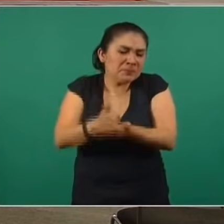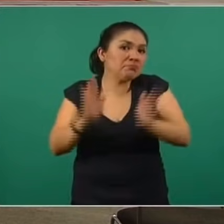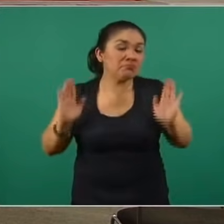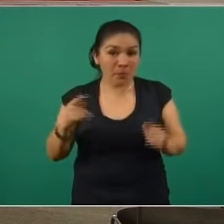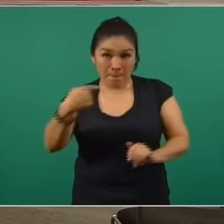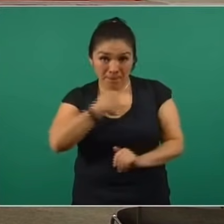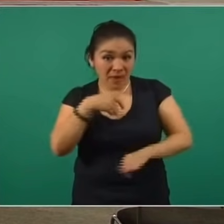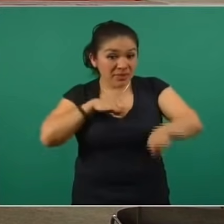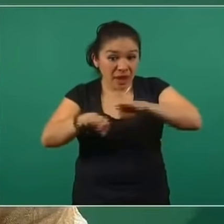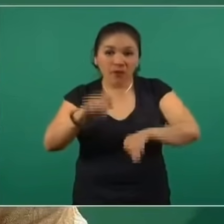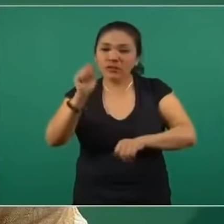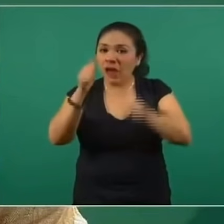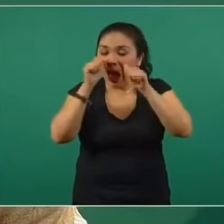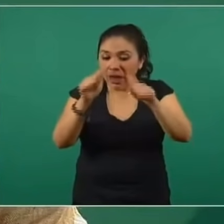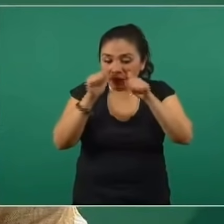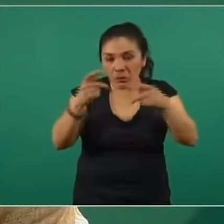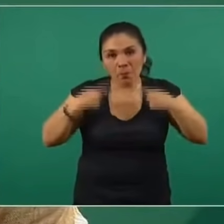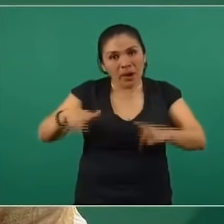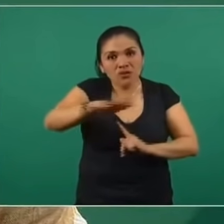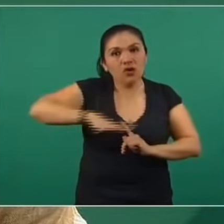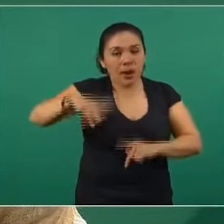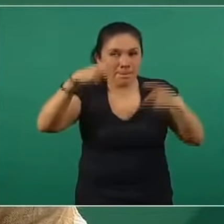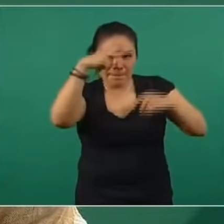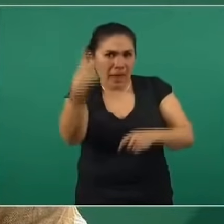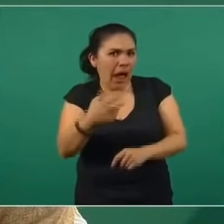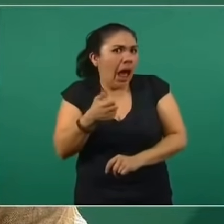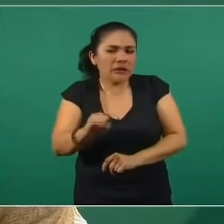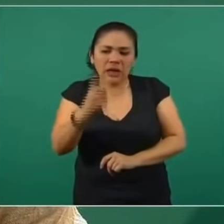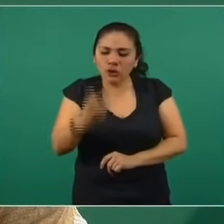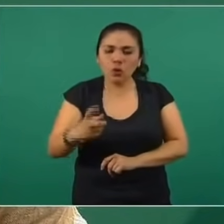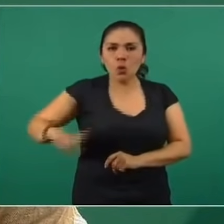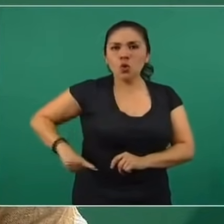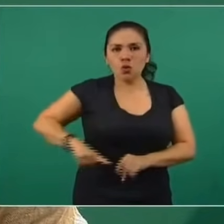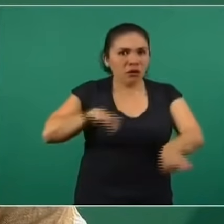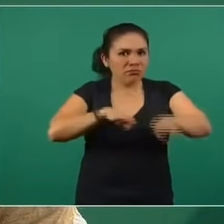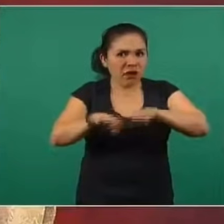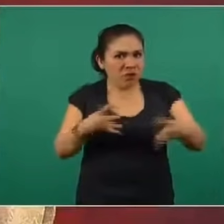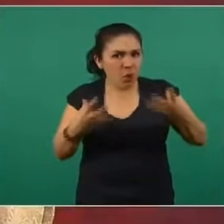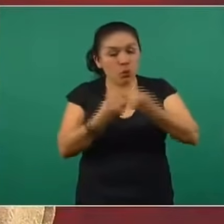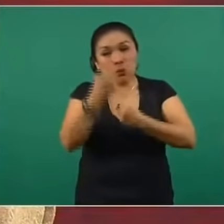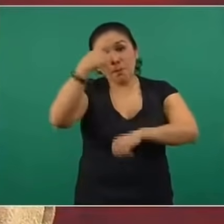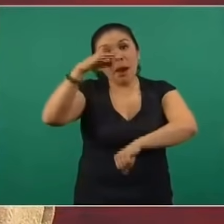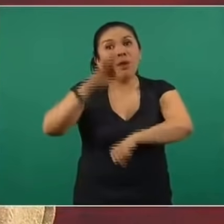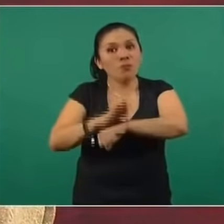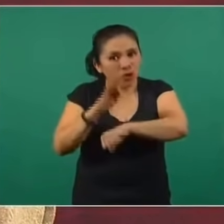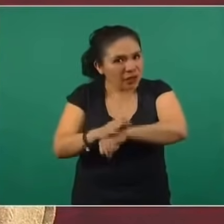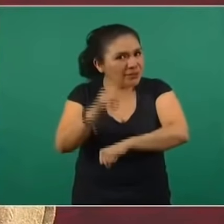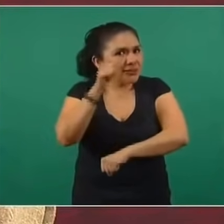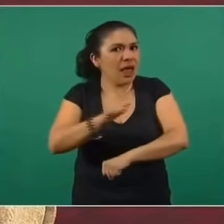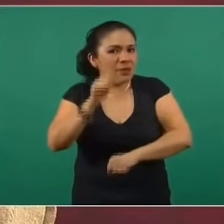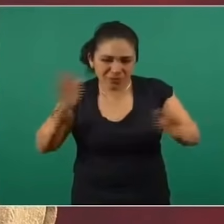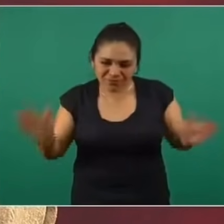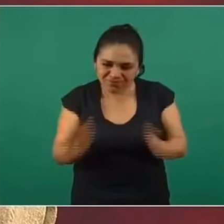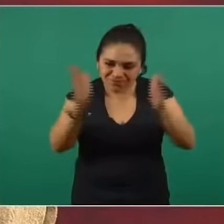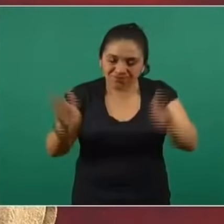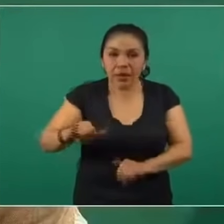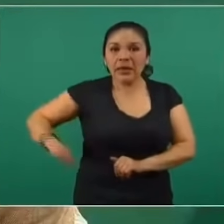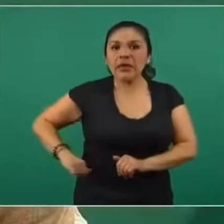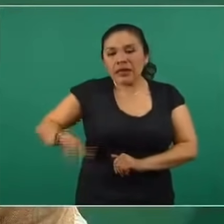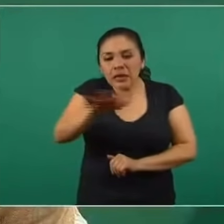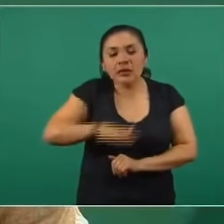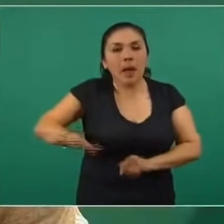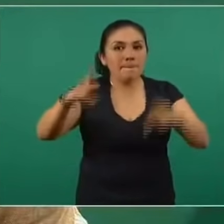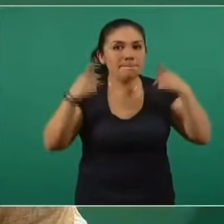es servir al pueblo de México, es la misión de este gobierno, proteger, defender y promover el interés